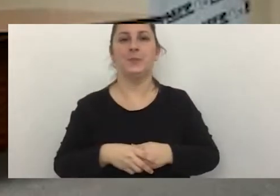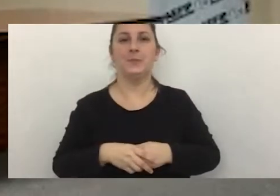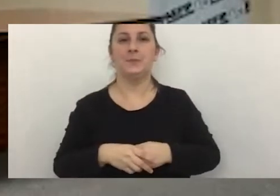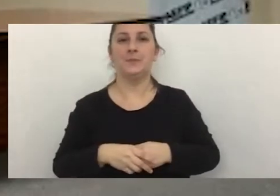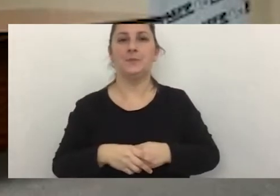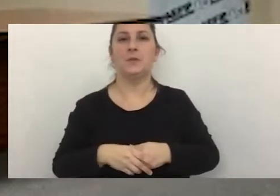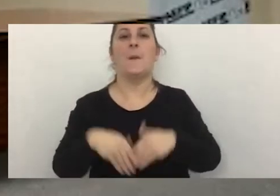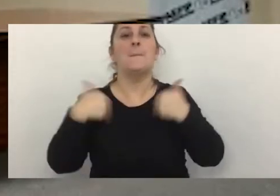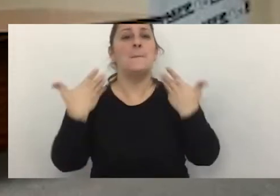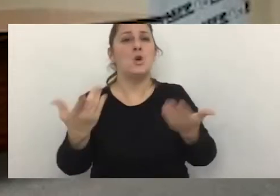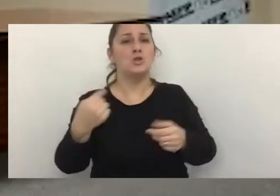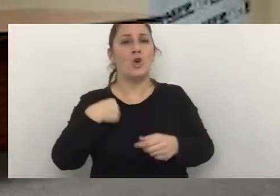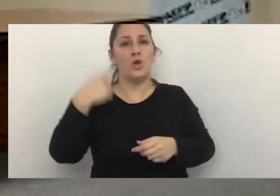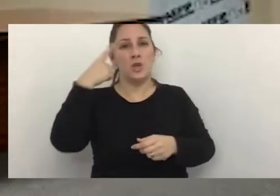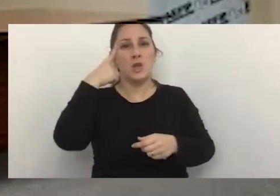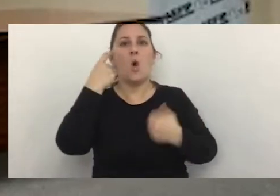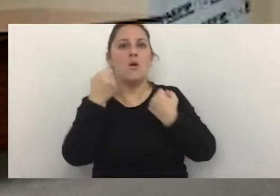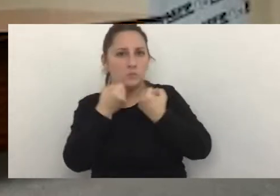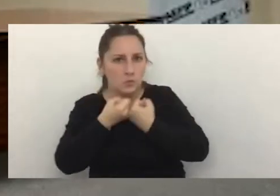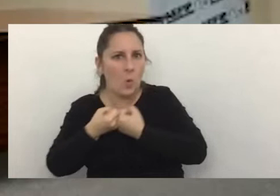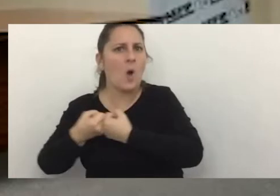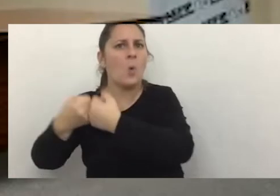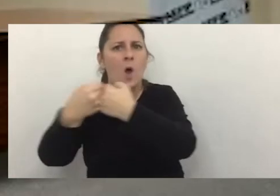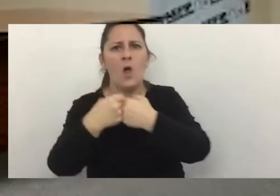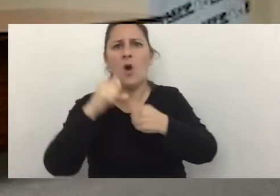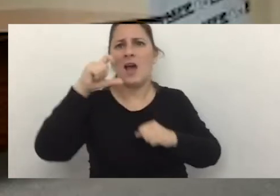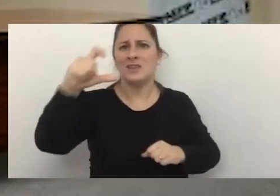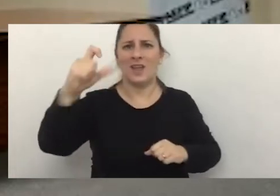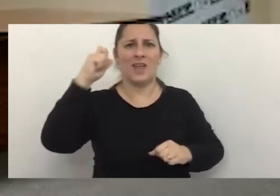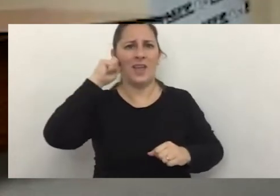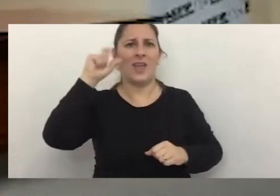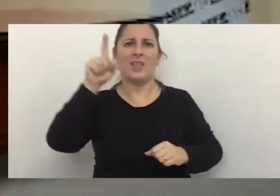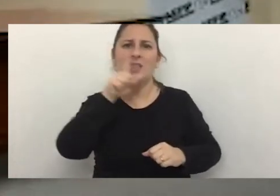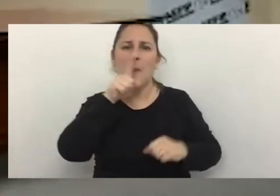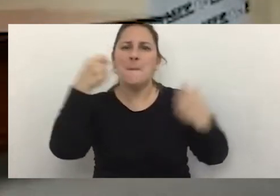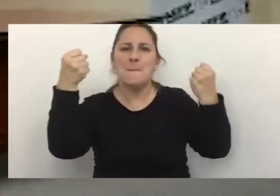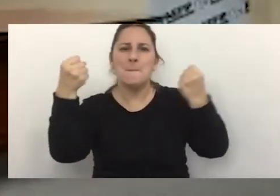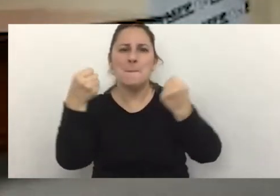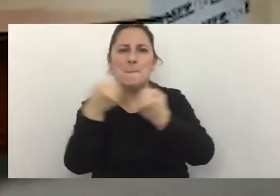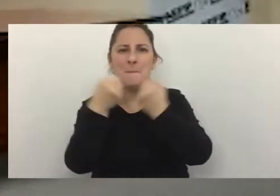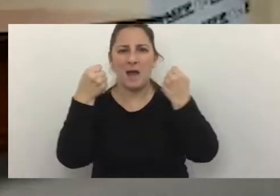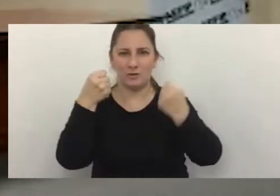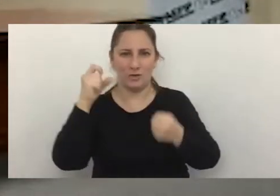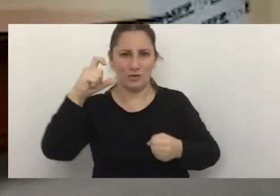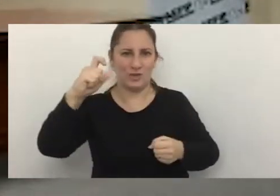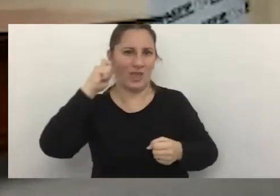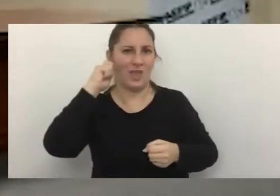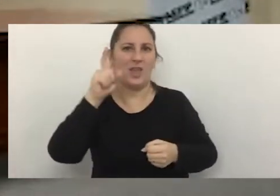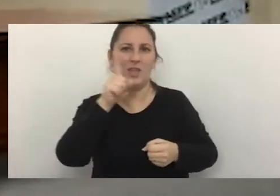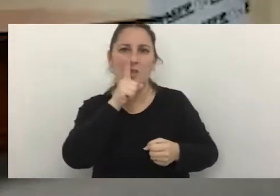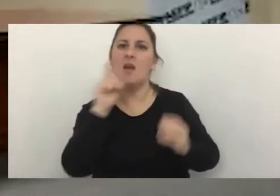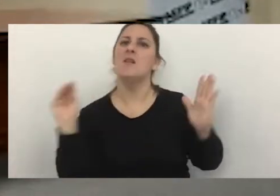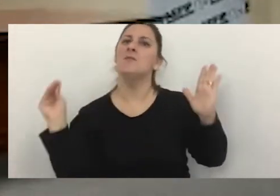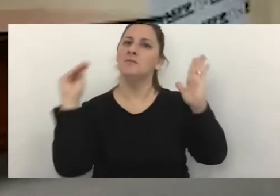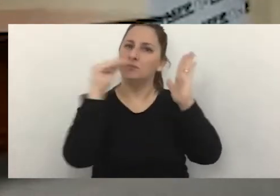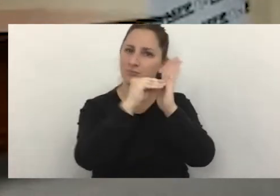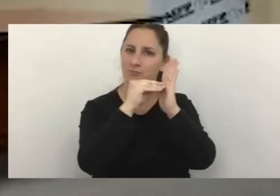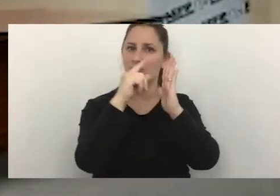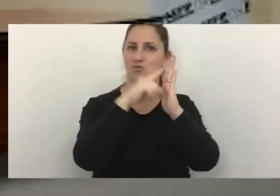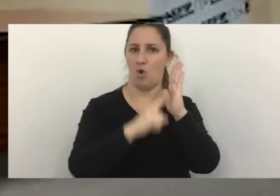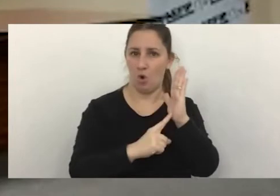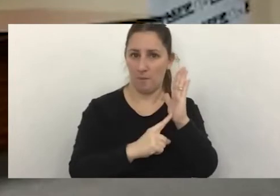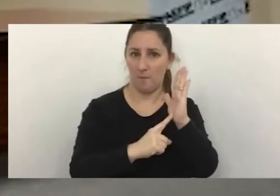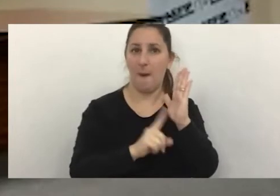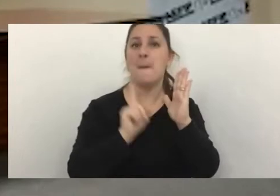digo que fue consensuado con la CGT, fue pactado con la CGT y se plasmó en la norma. Sin embargo,